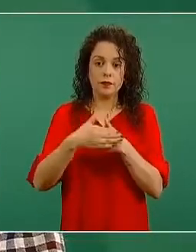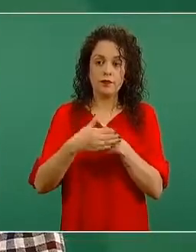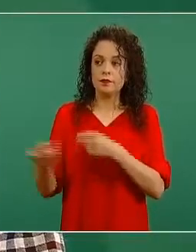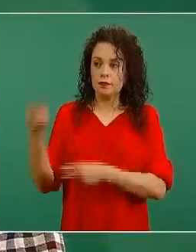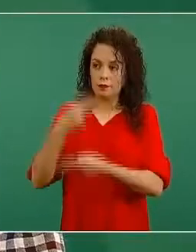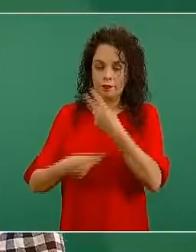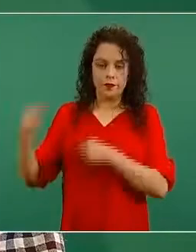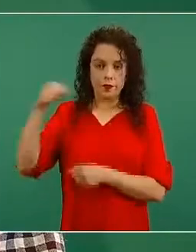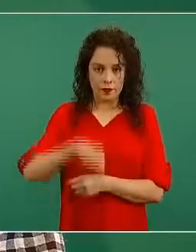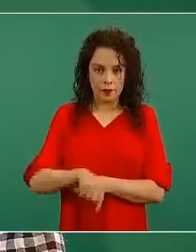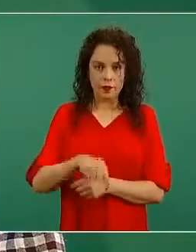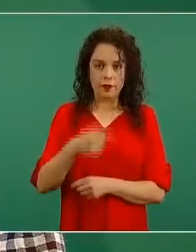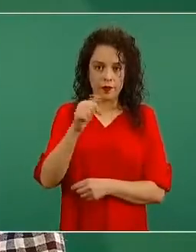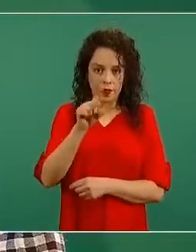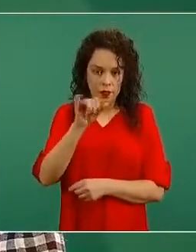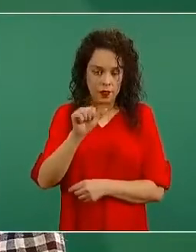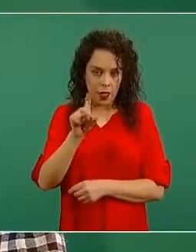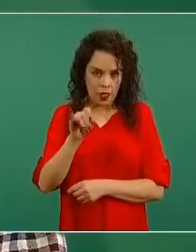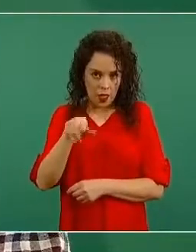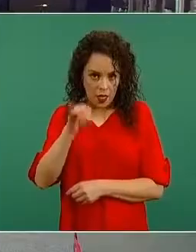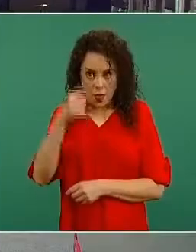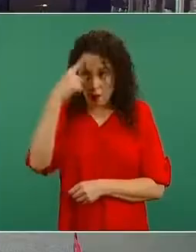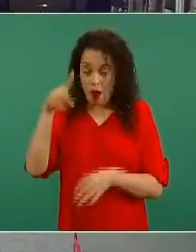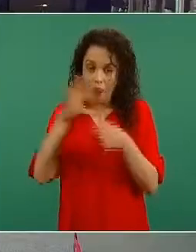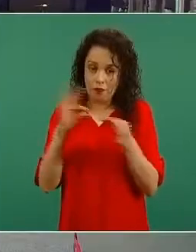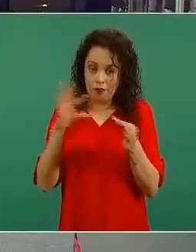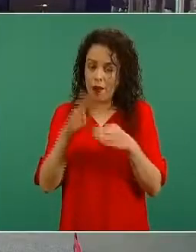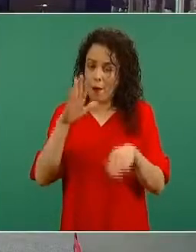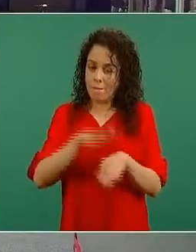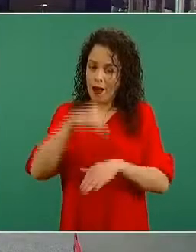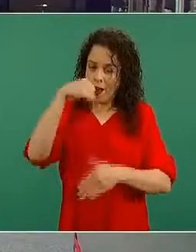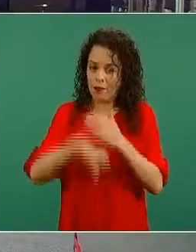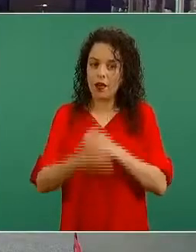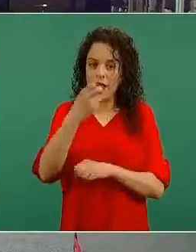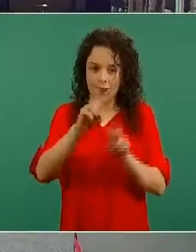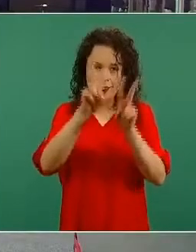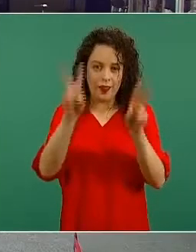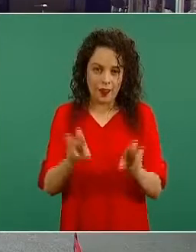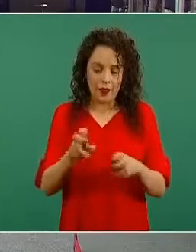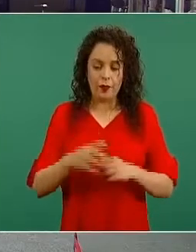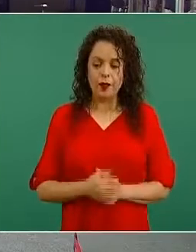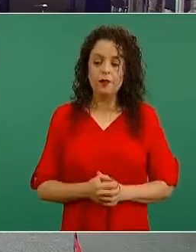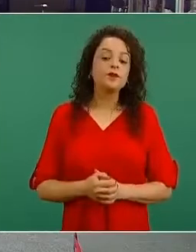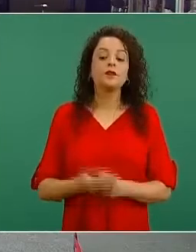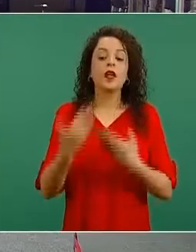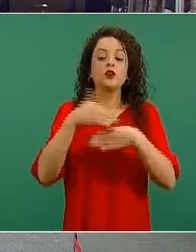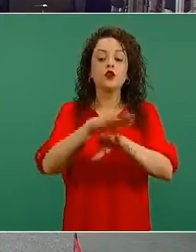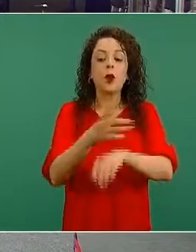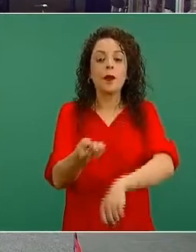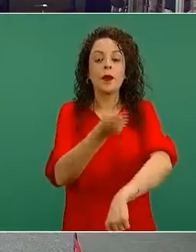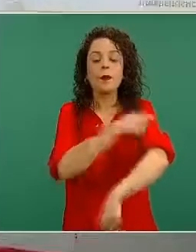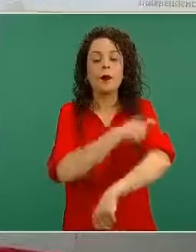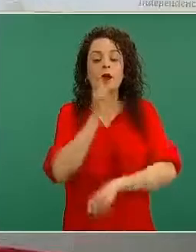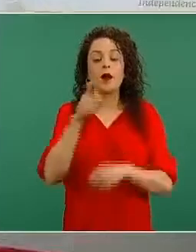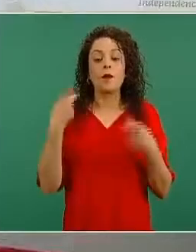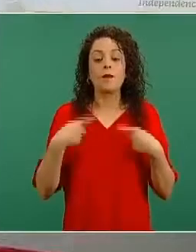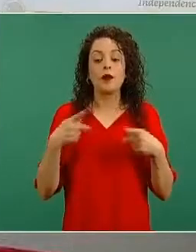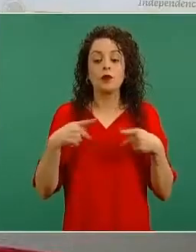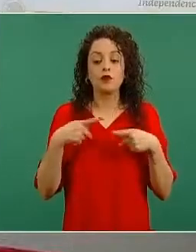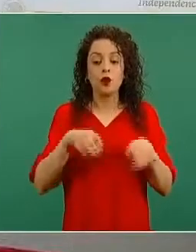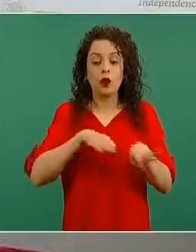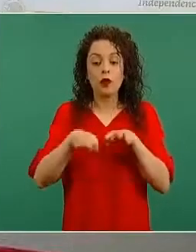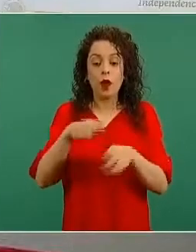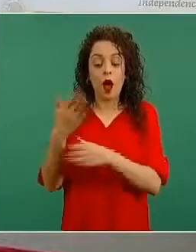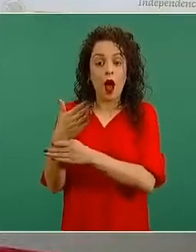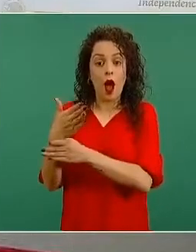para que nos dé más información al respecto. Sobre la vacunación del personal de